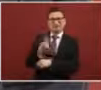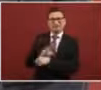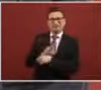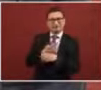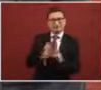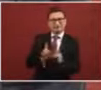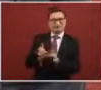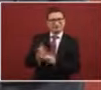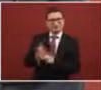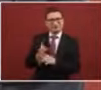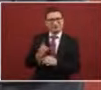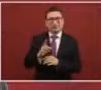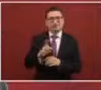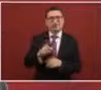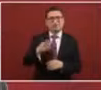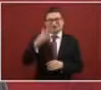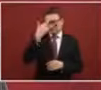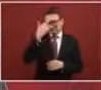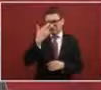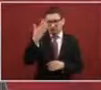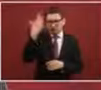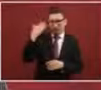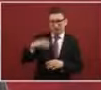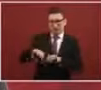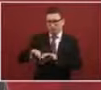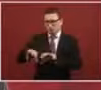cuando decidimos acabar con el huachicol.